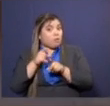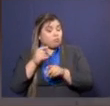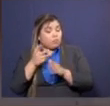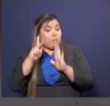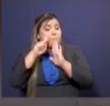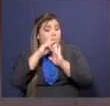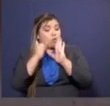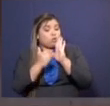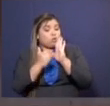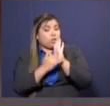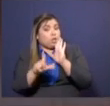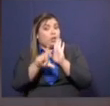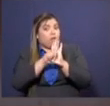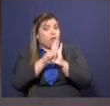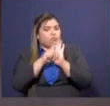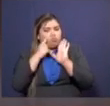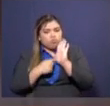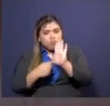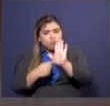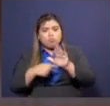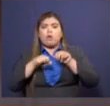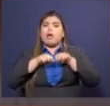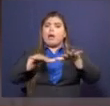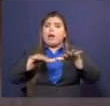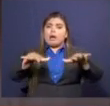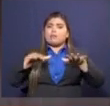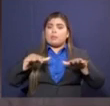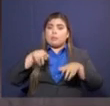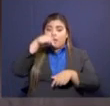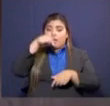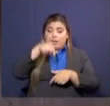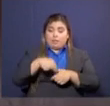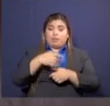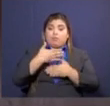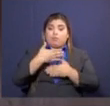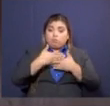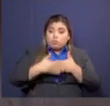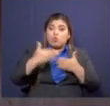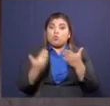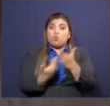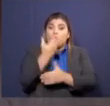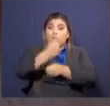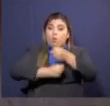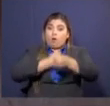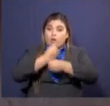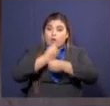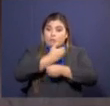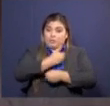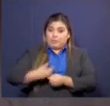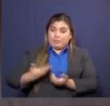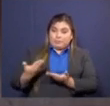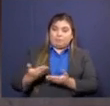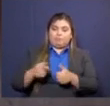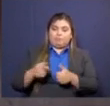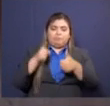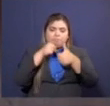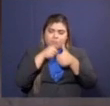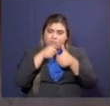que presentaremos a la Asamblea Nacional en este periodo legislativo. Entre ellos